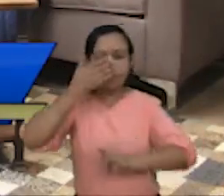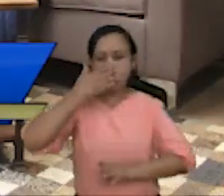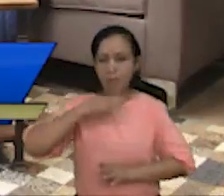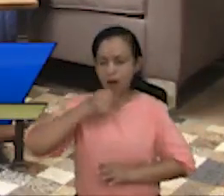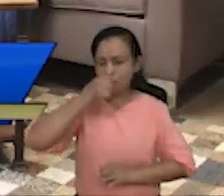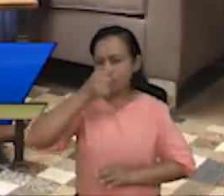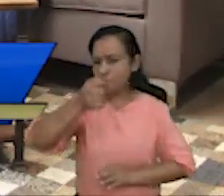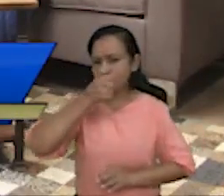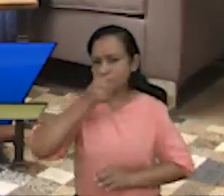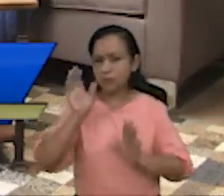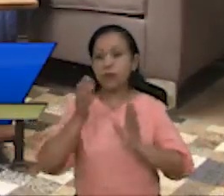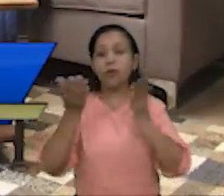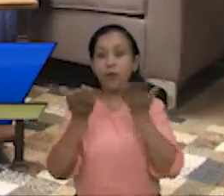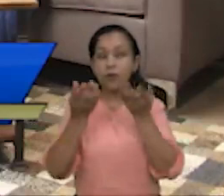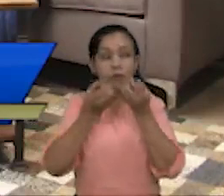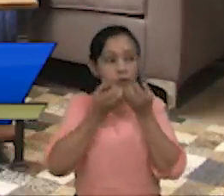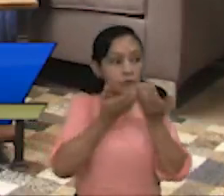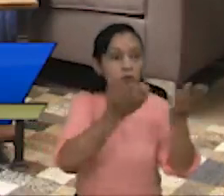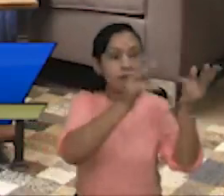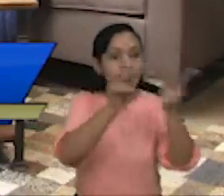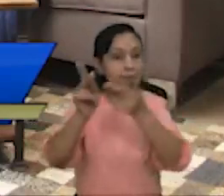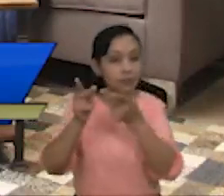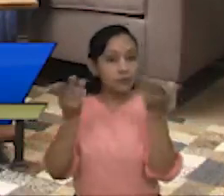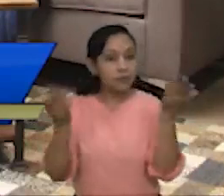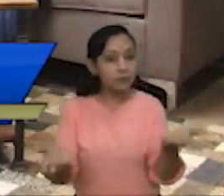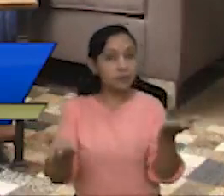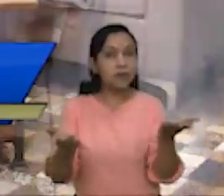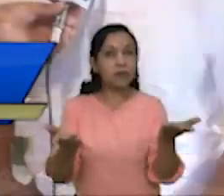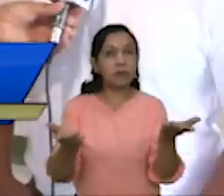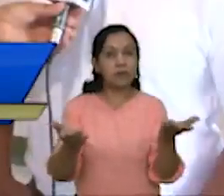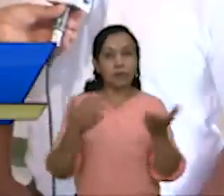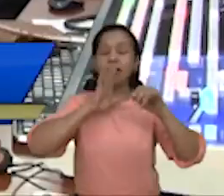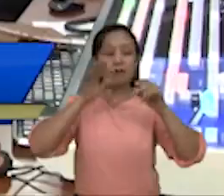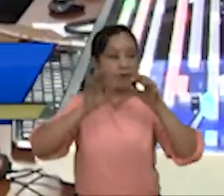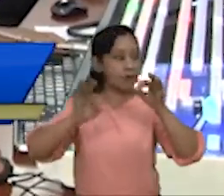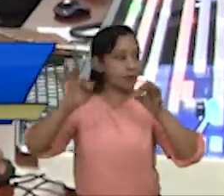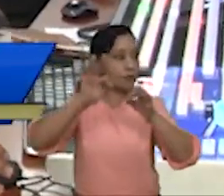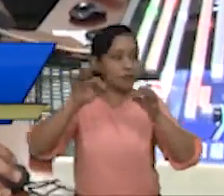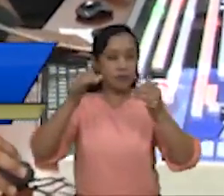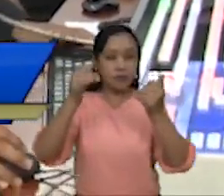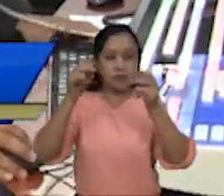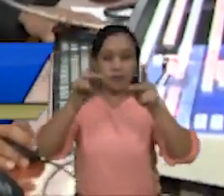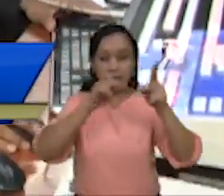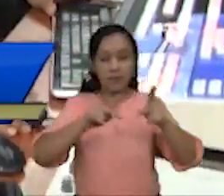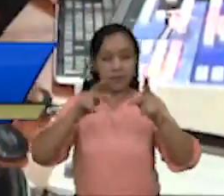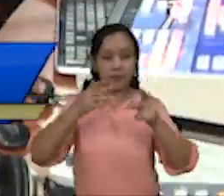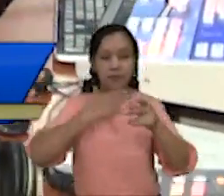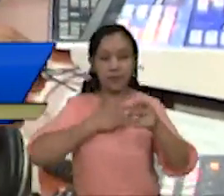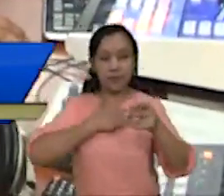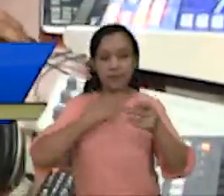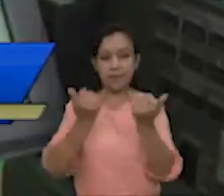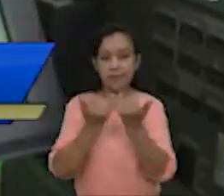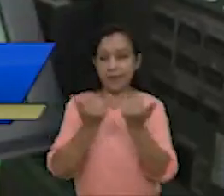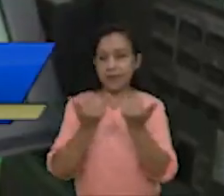pero depende de cómo se las digas a la gente. O somos portavoces. Coincido completamente con ella, pero hay que